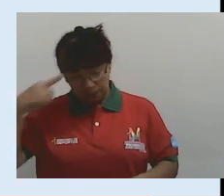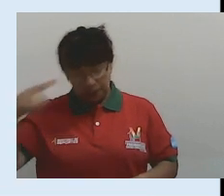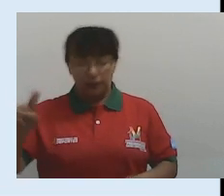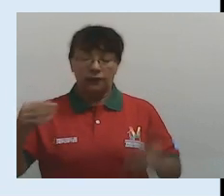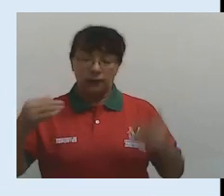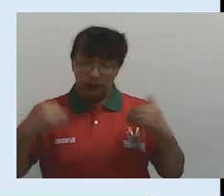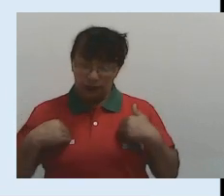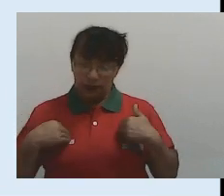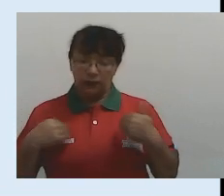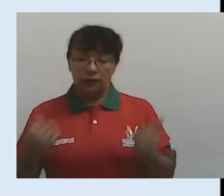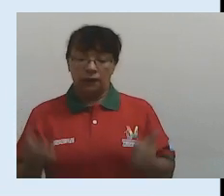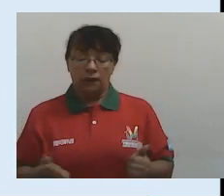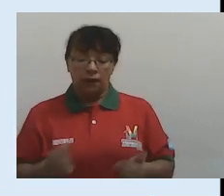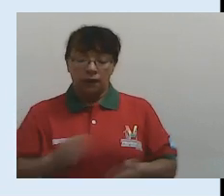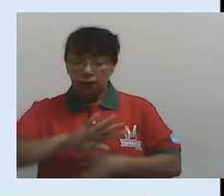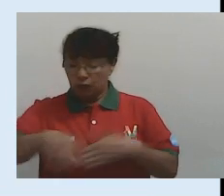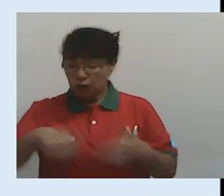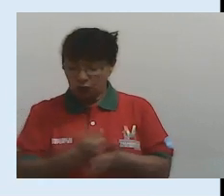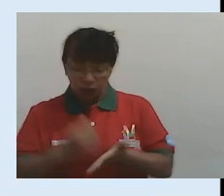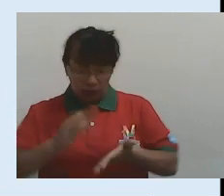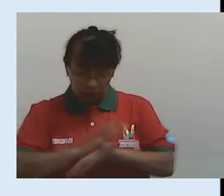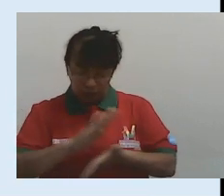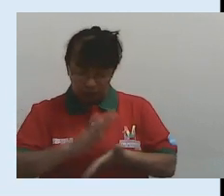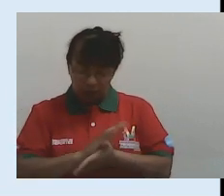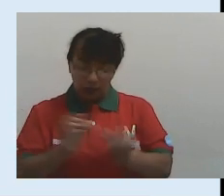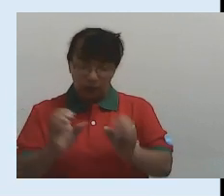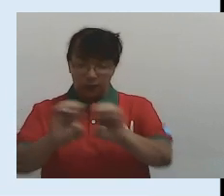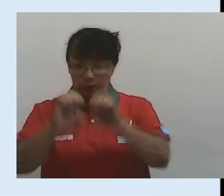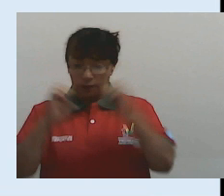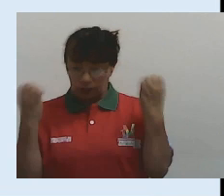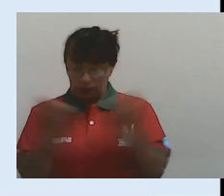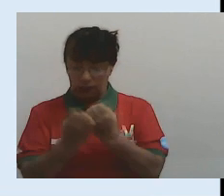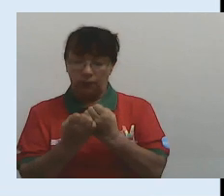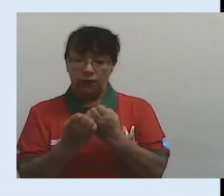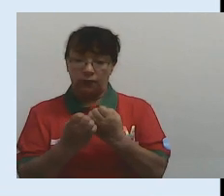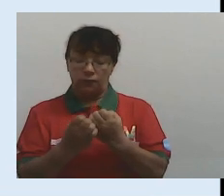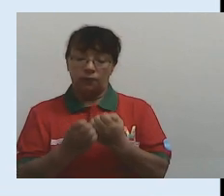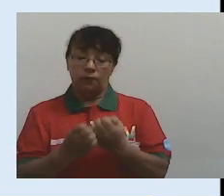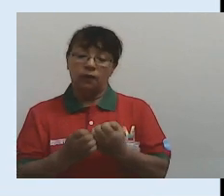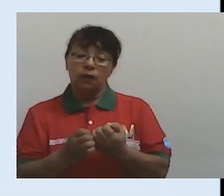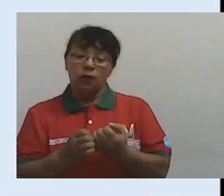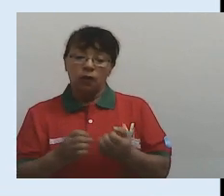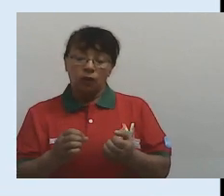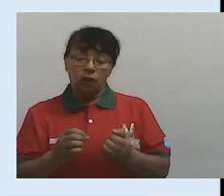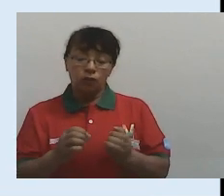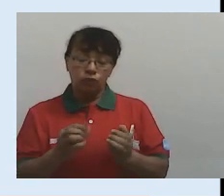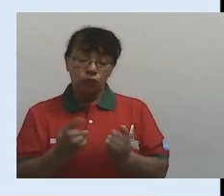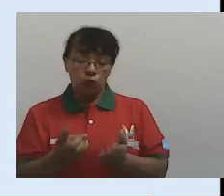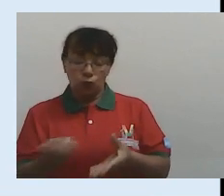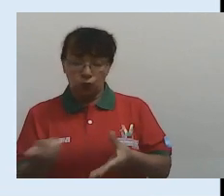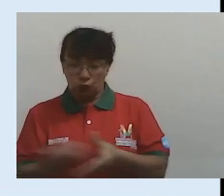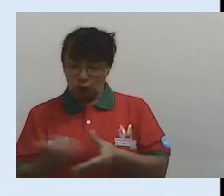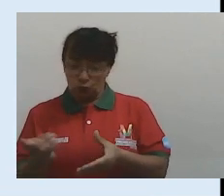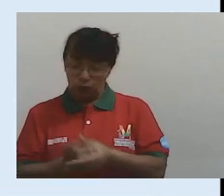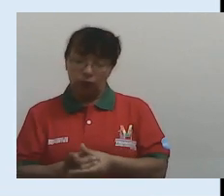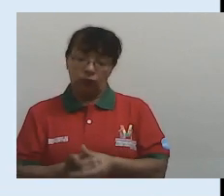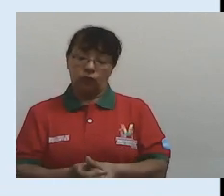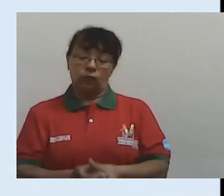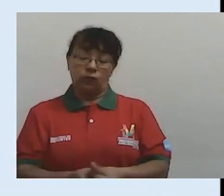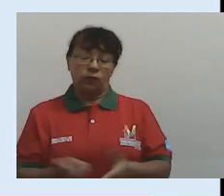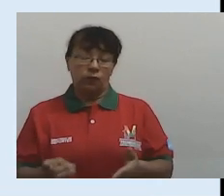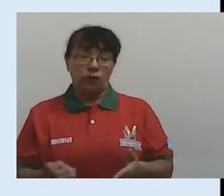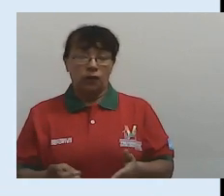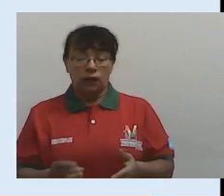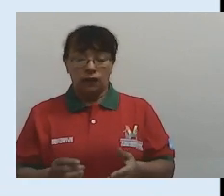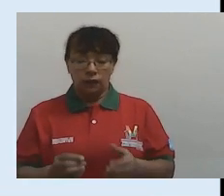tener todas las planillas para los equipos, una hojita, ¿no es cierto? El documento que está en la